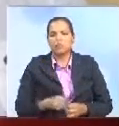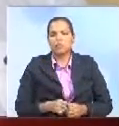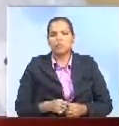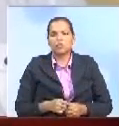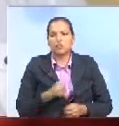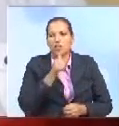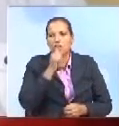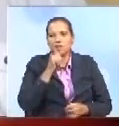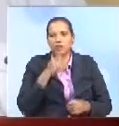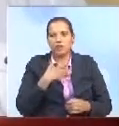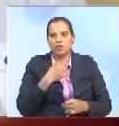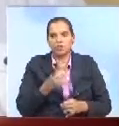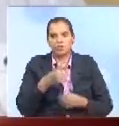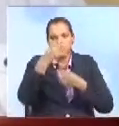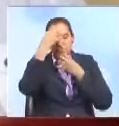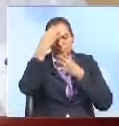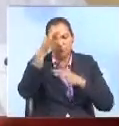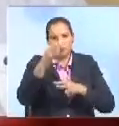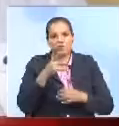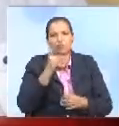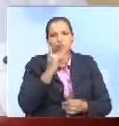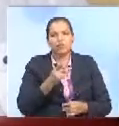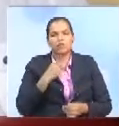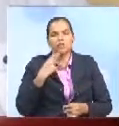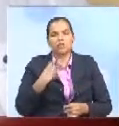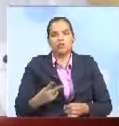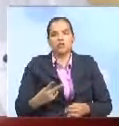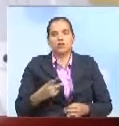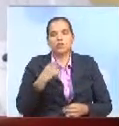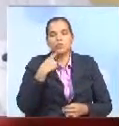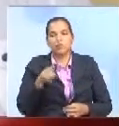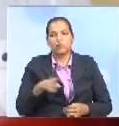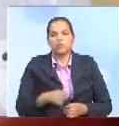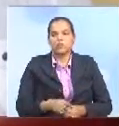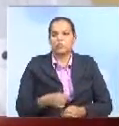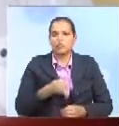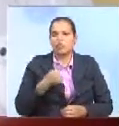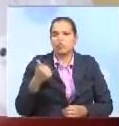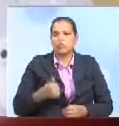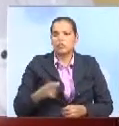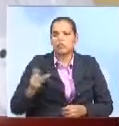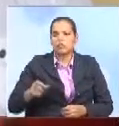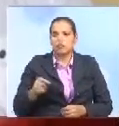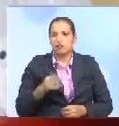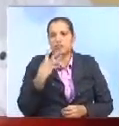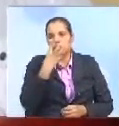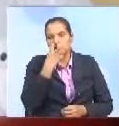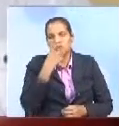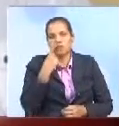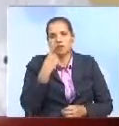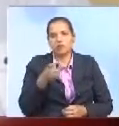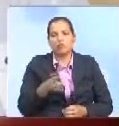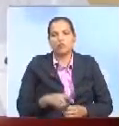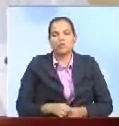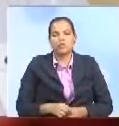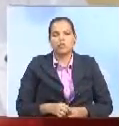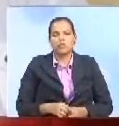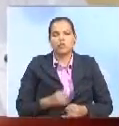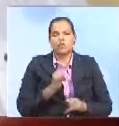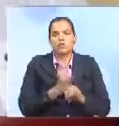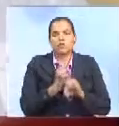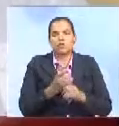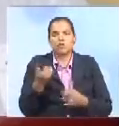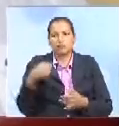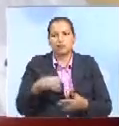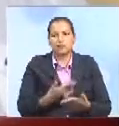el periodista está informando, el periodista está diciendo la verdad, pero por no haberle dado el protagonismo a un X o Y, funcionario,